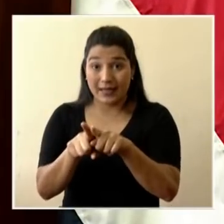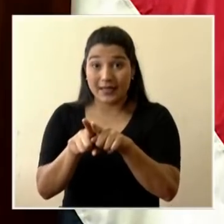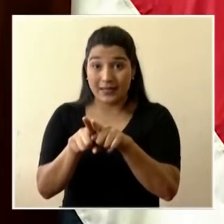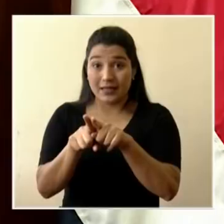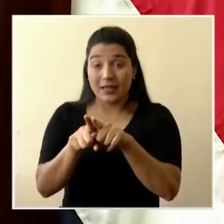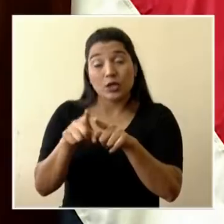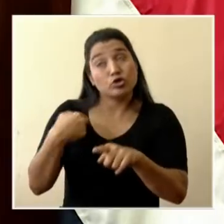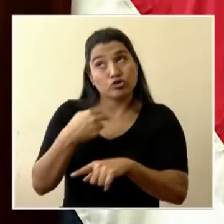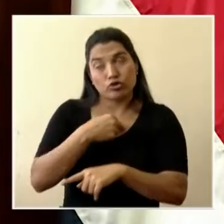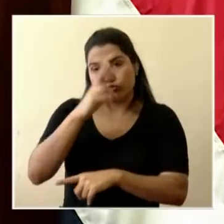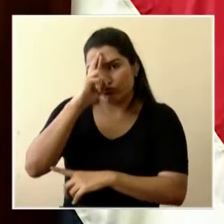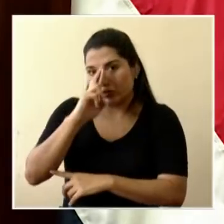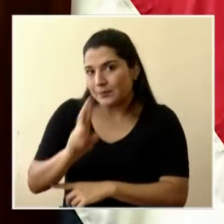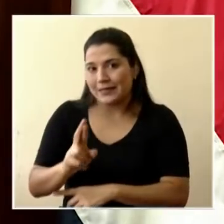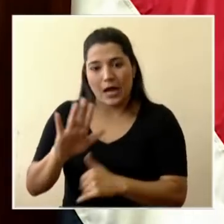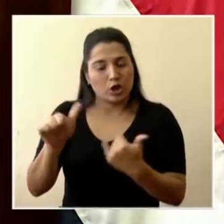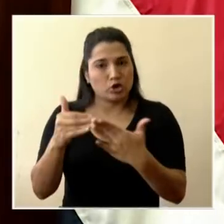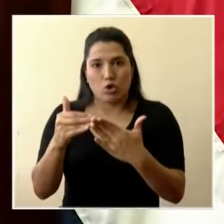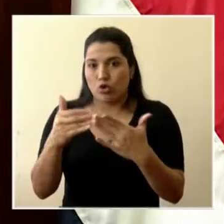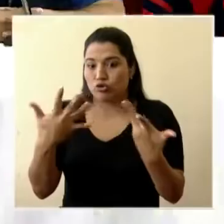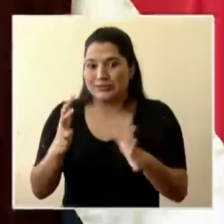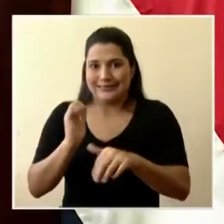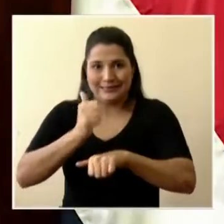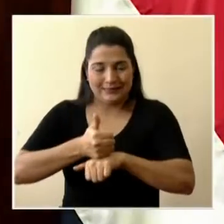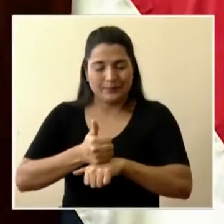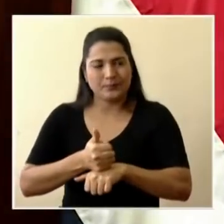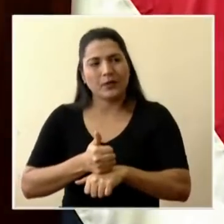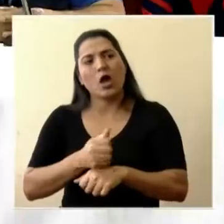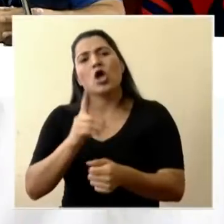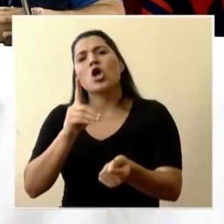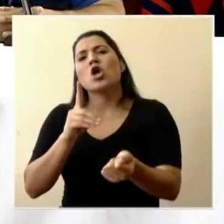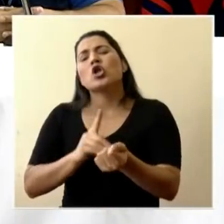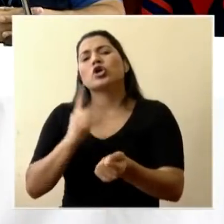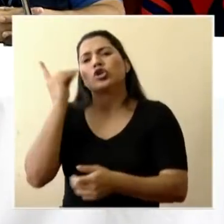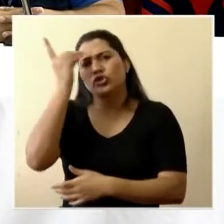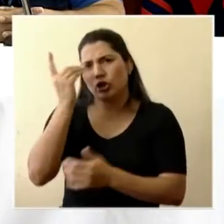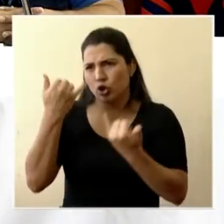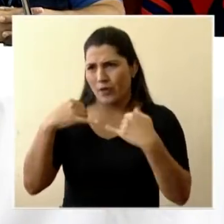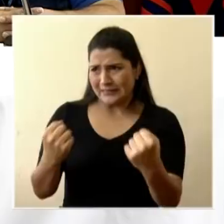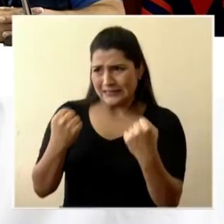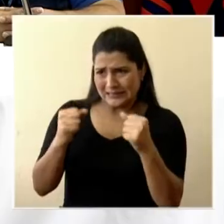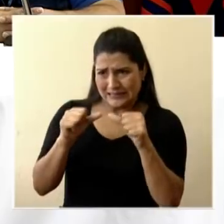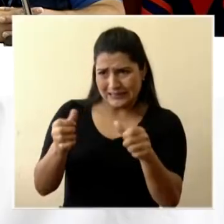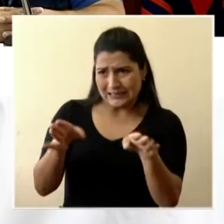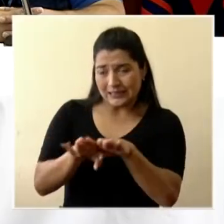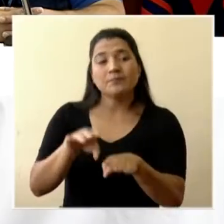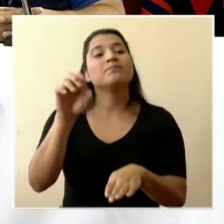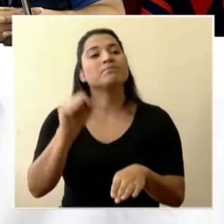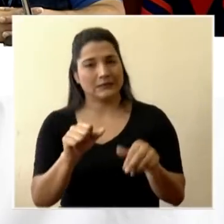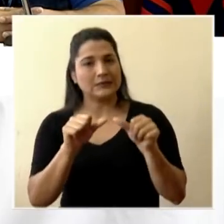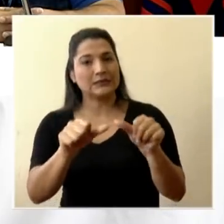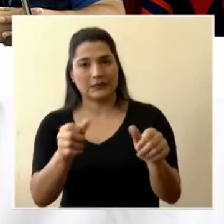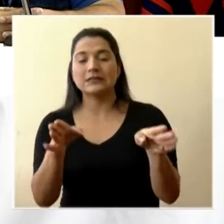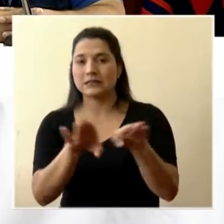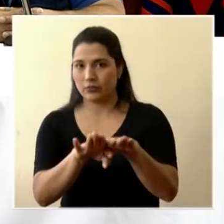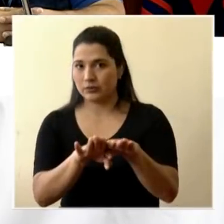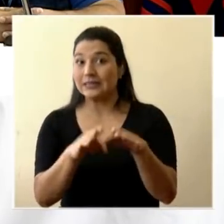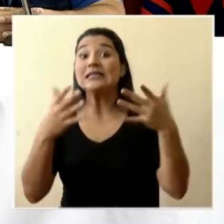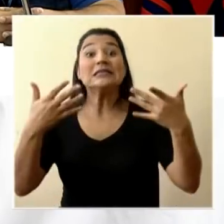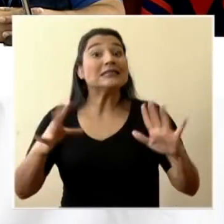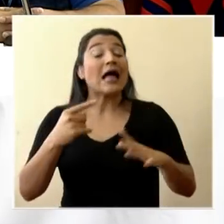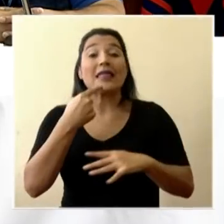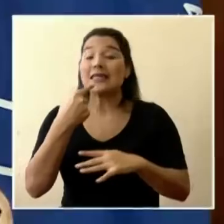que hay respecto al tema. Doctor Salas, consultan si los gimnasios continúan cerrados. Sí, correcto, continúan cerrados. Ya dijimos todo